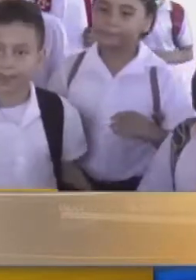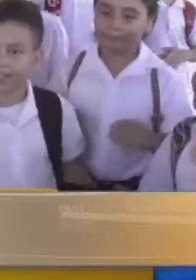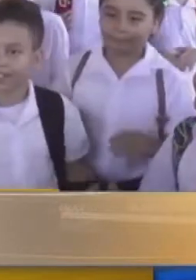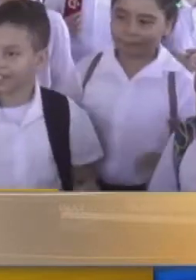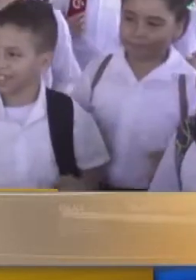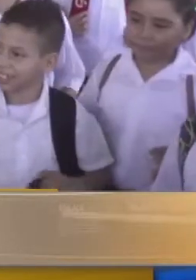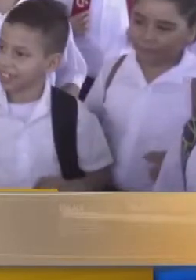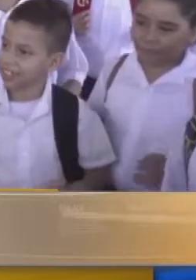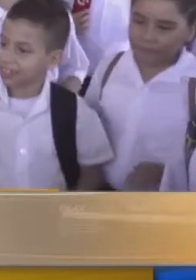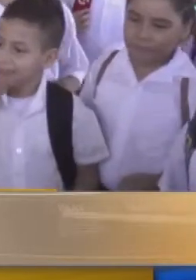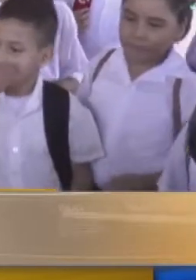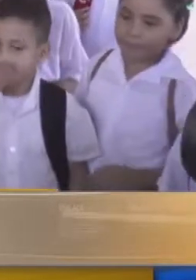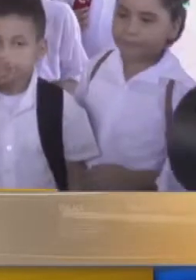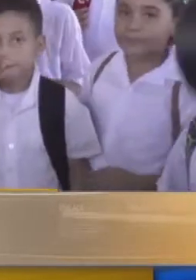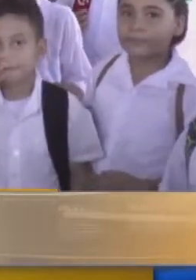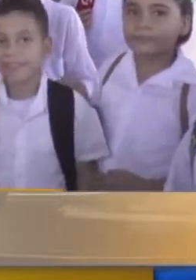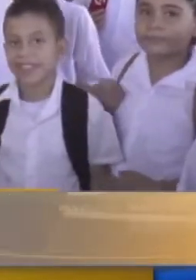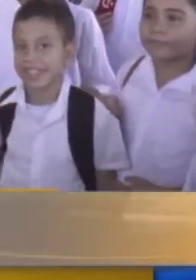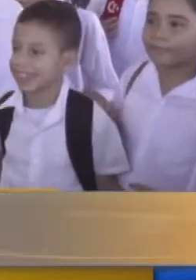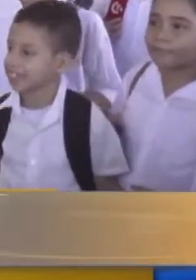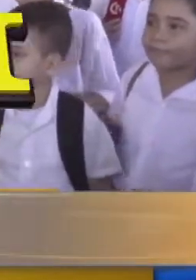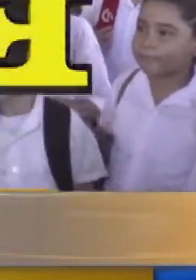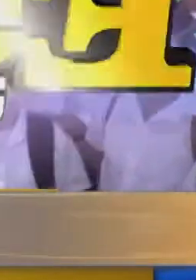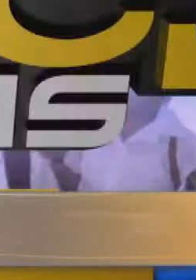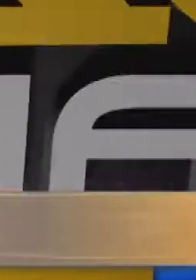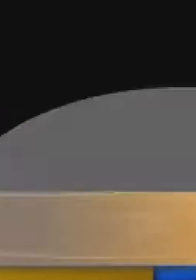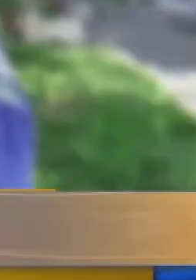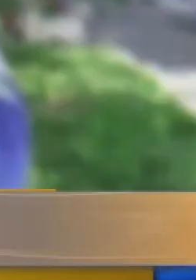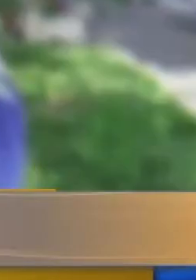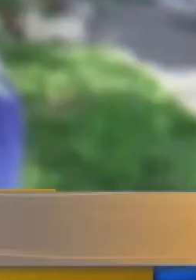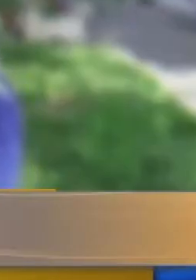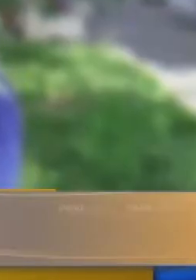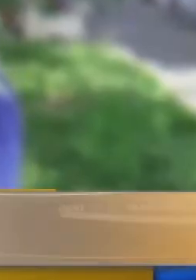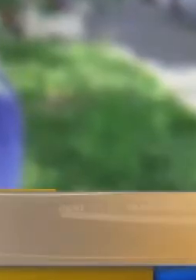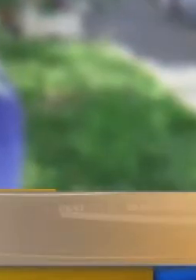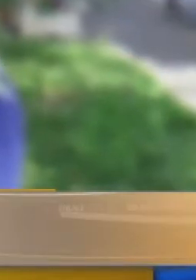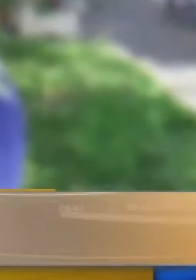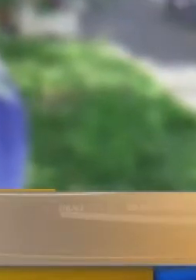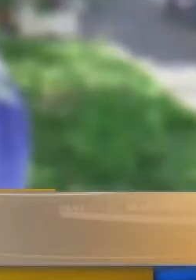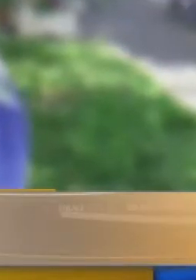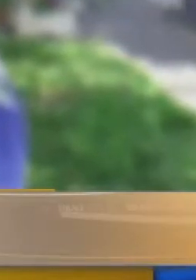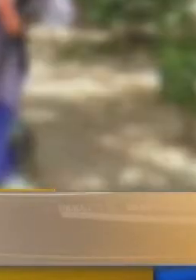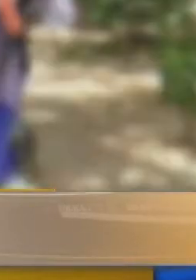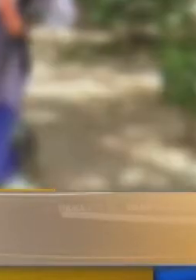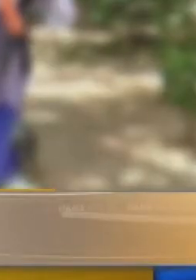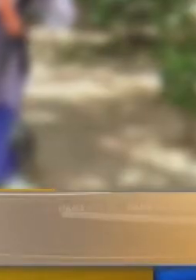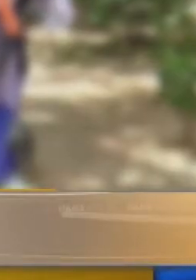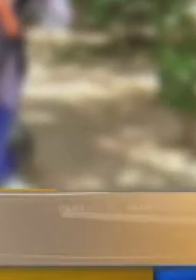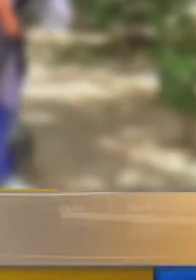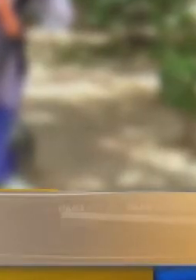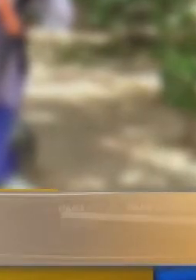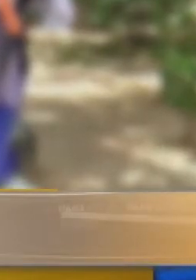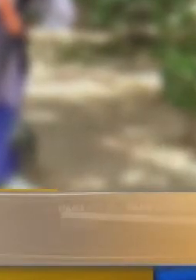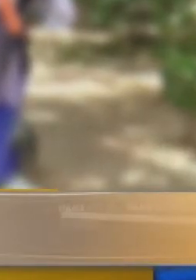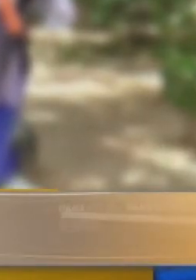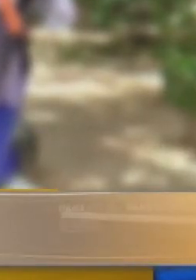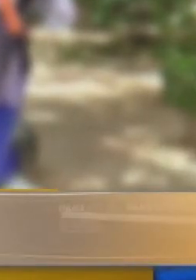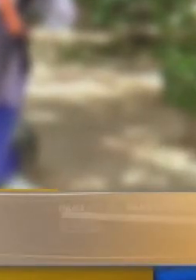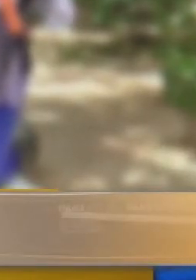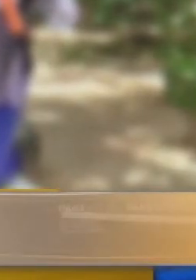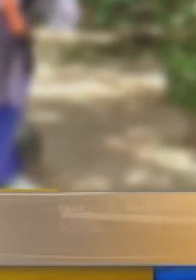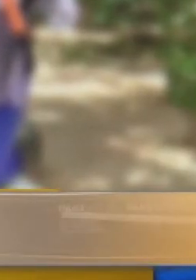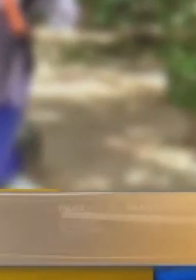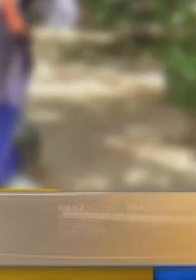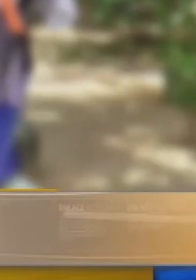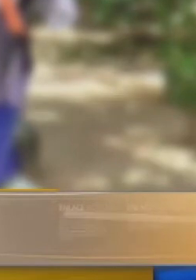FECODE, maestros, niños, niñas y jóvenes regresaron a las aulas. 19 indígenas de la etnia Yupa continúan en la ciudad. Varios menores de